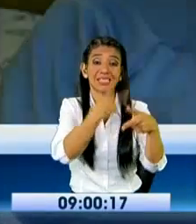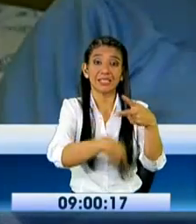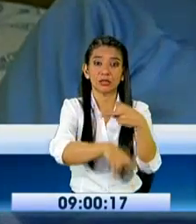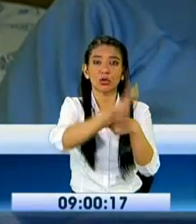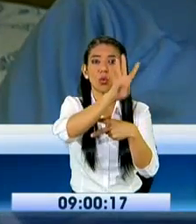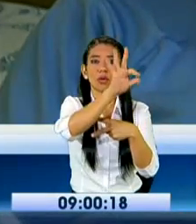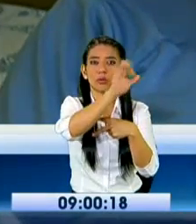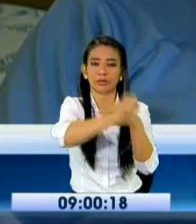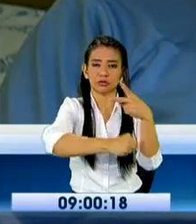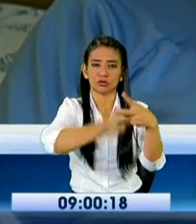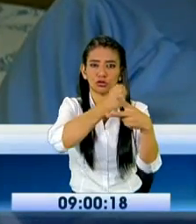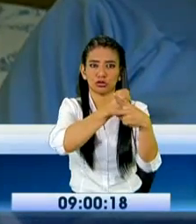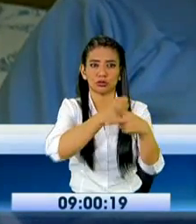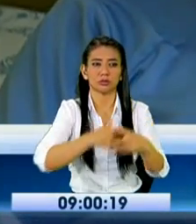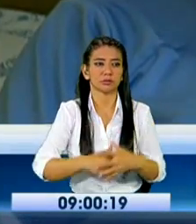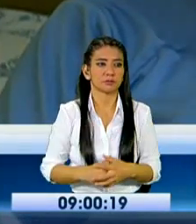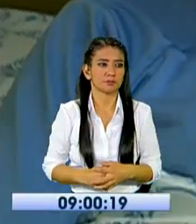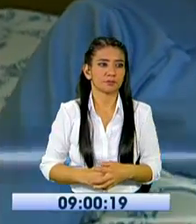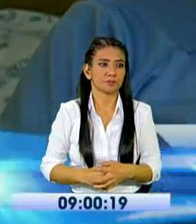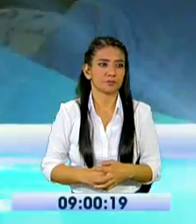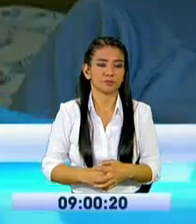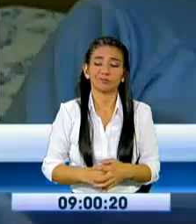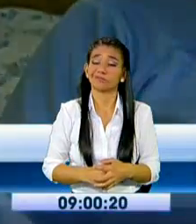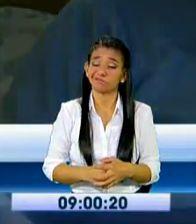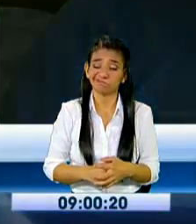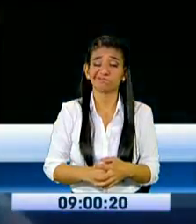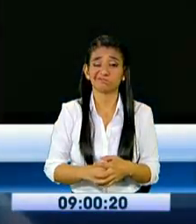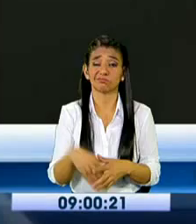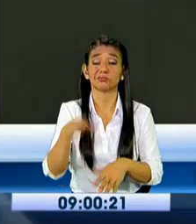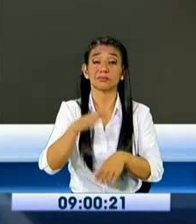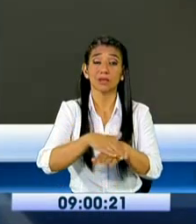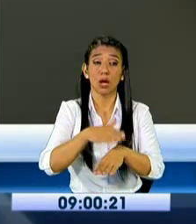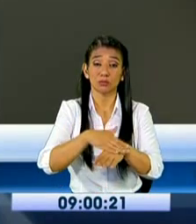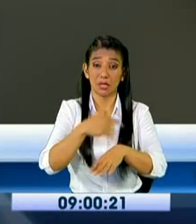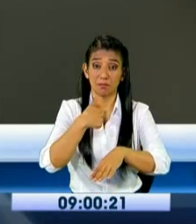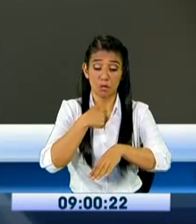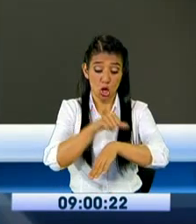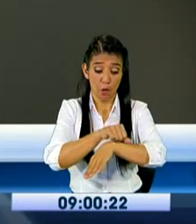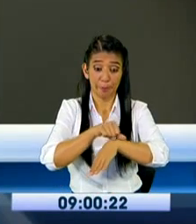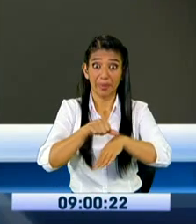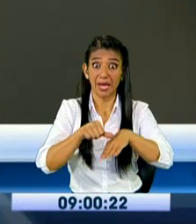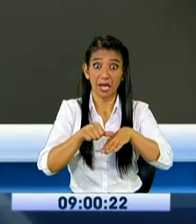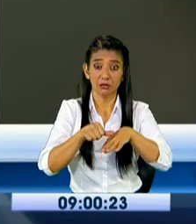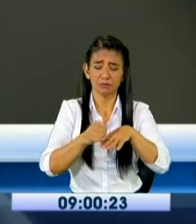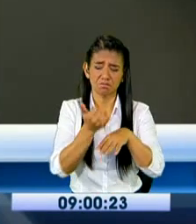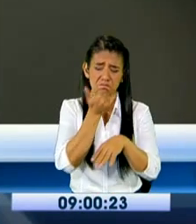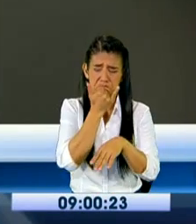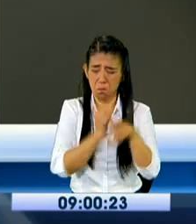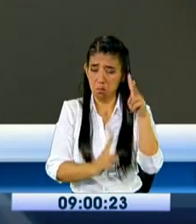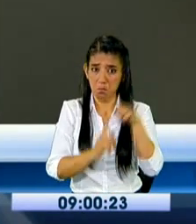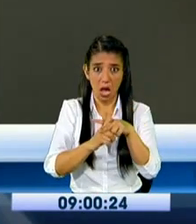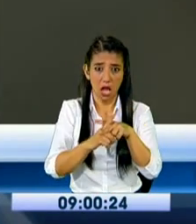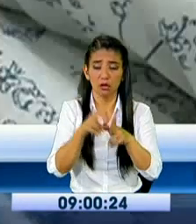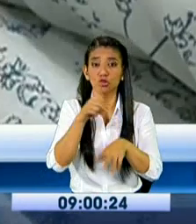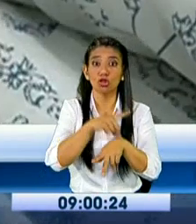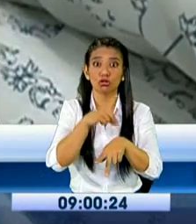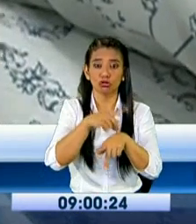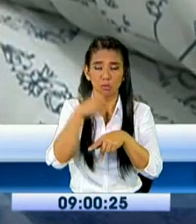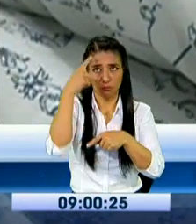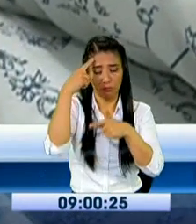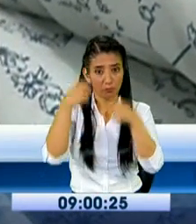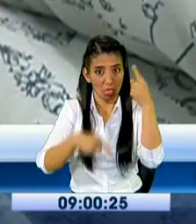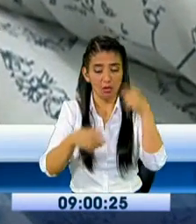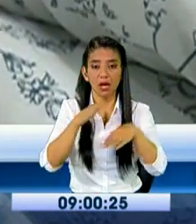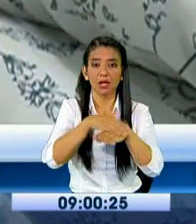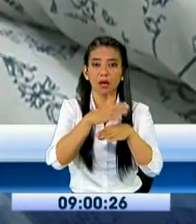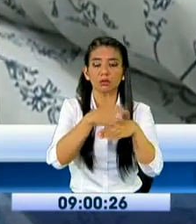Hubo una mala práctica médica y destruyeron mis neuronas. Se pasaron